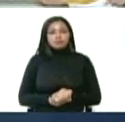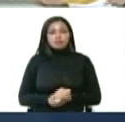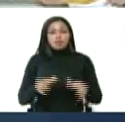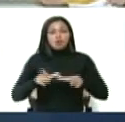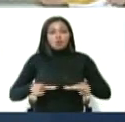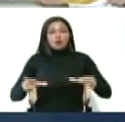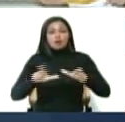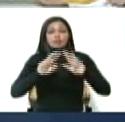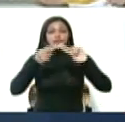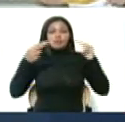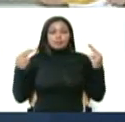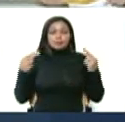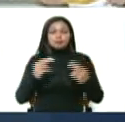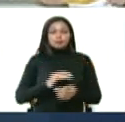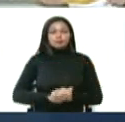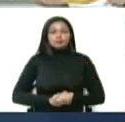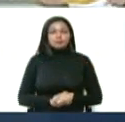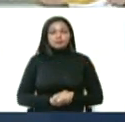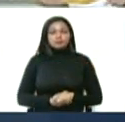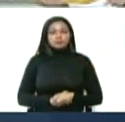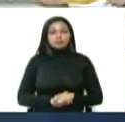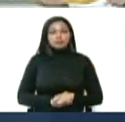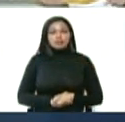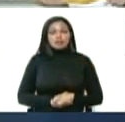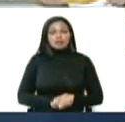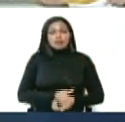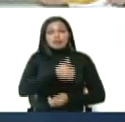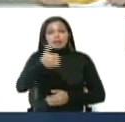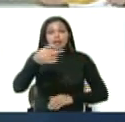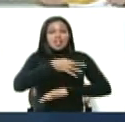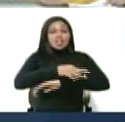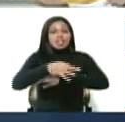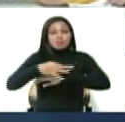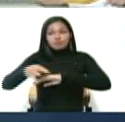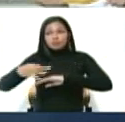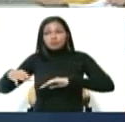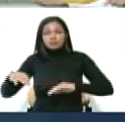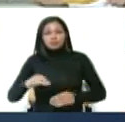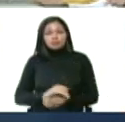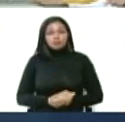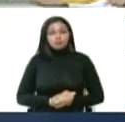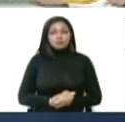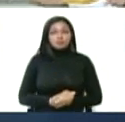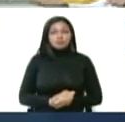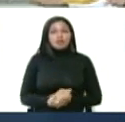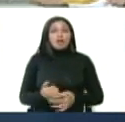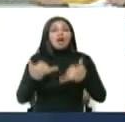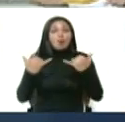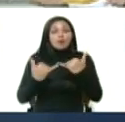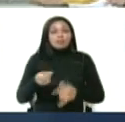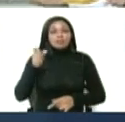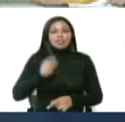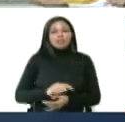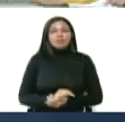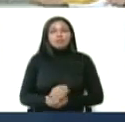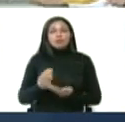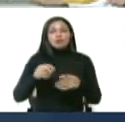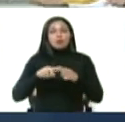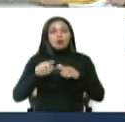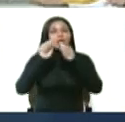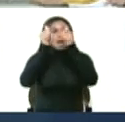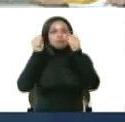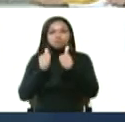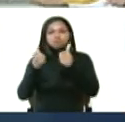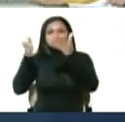paz, en cada municipio. Y es el momento. Pónganse ustedes como unos